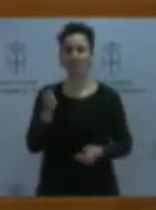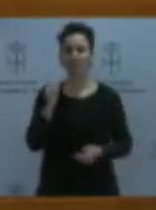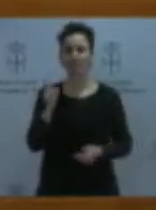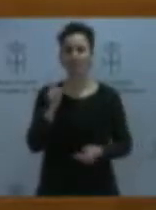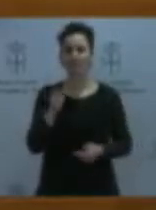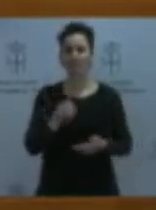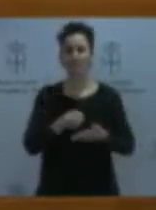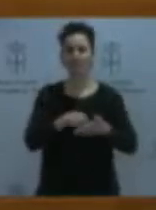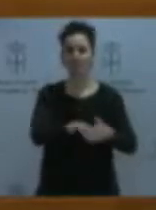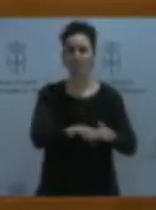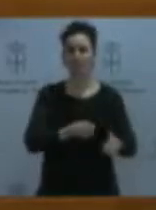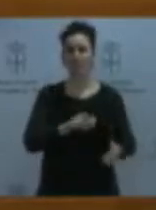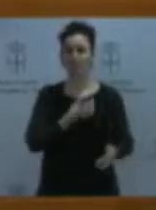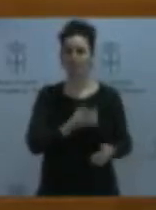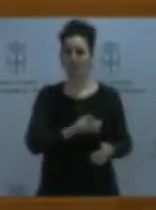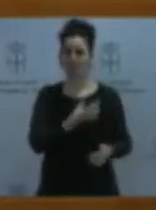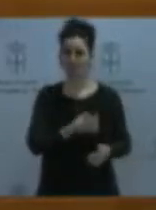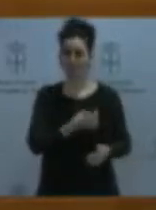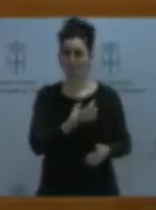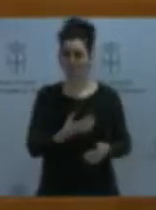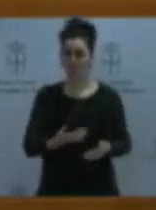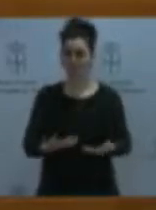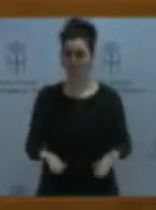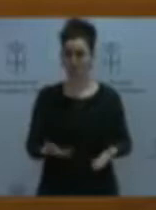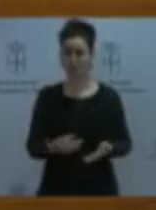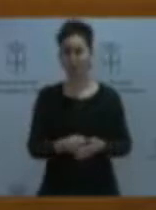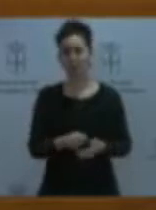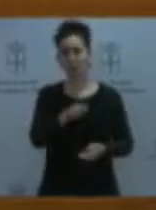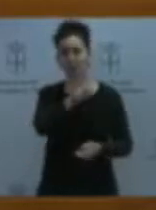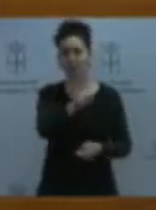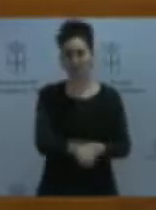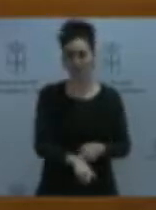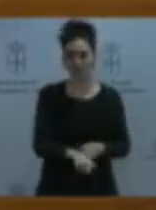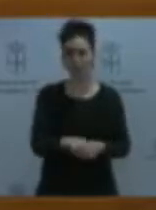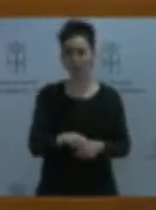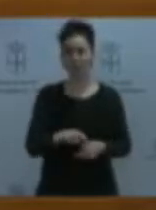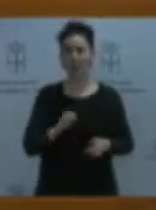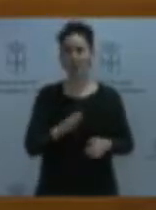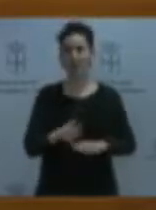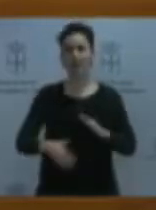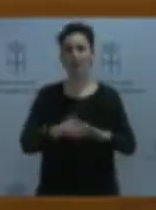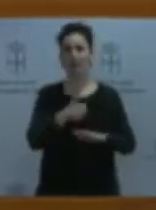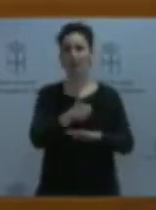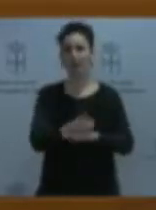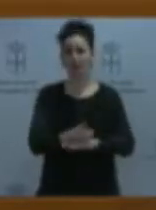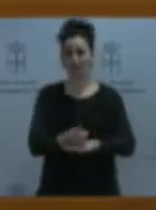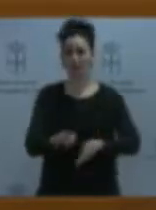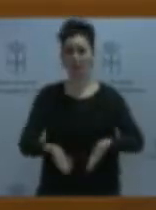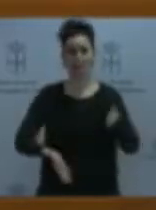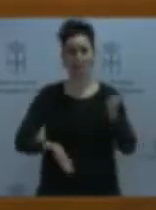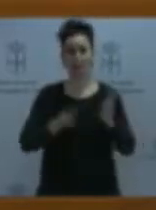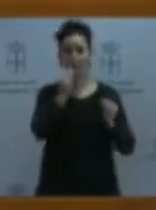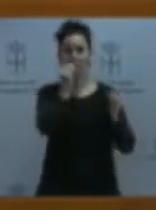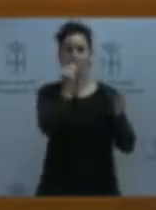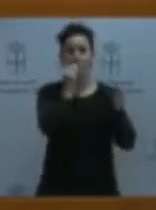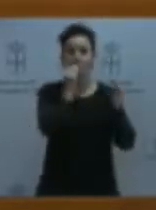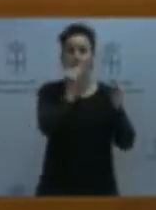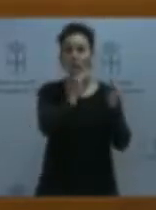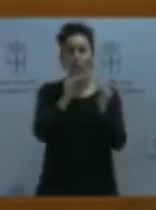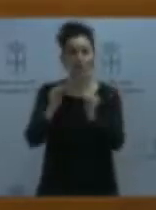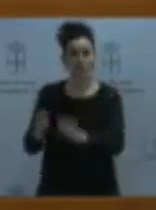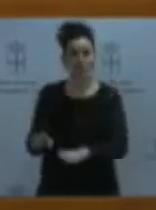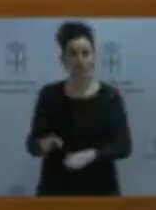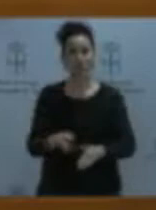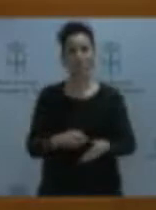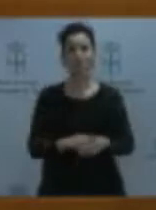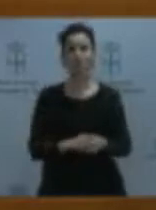pues la persona que estaba de jefe de intervención ha sido sustituido en su cargo. Pero este funcionario,